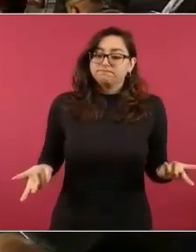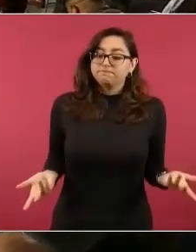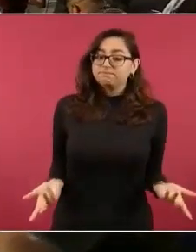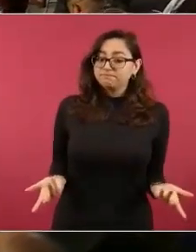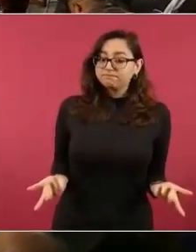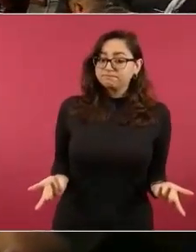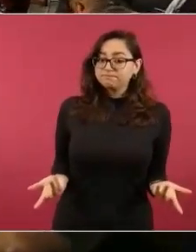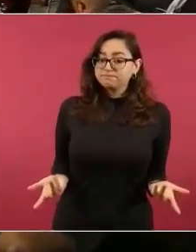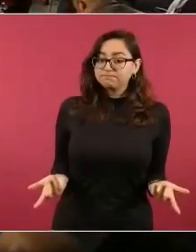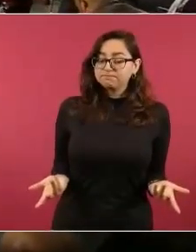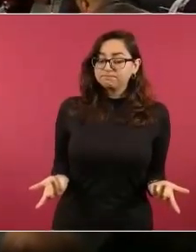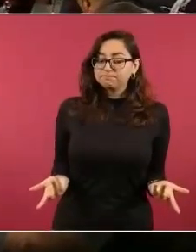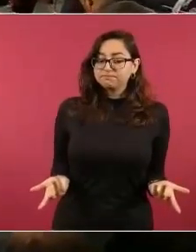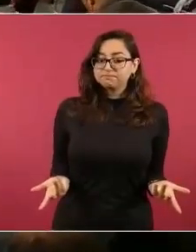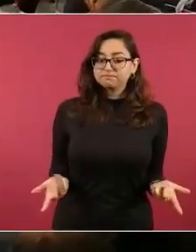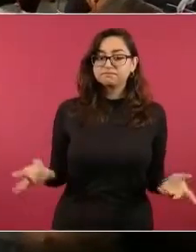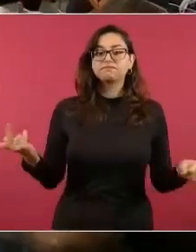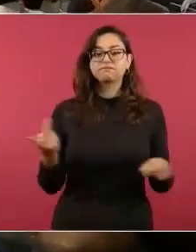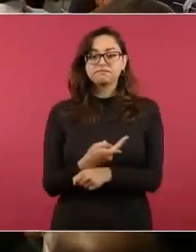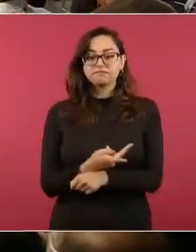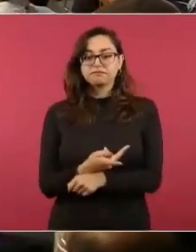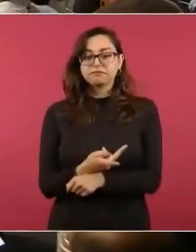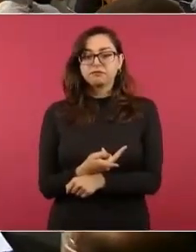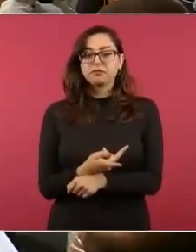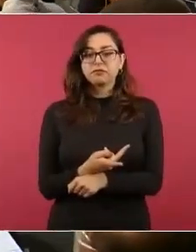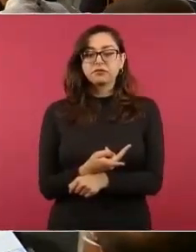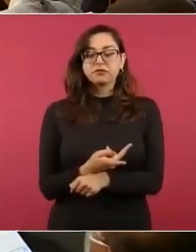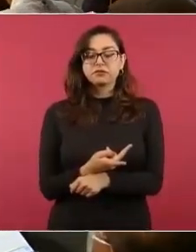Entonces, uno de los principales